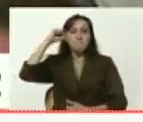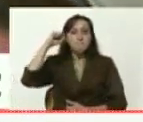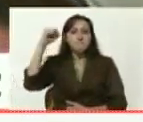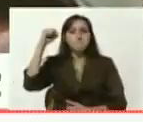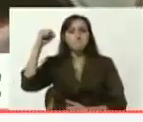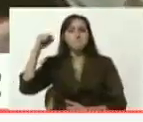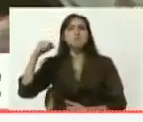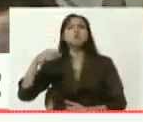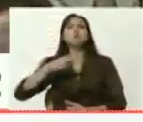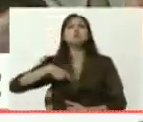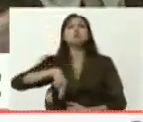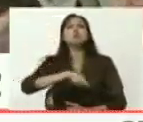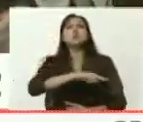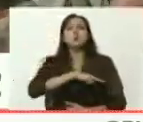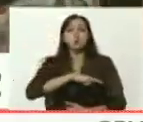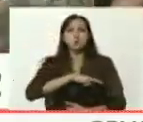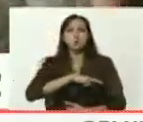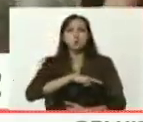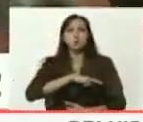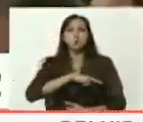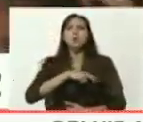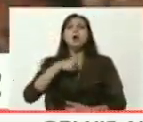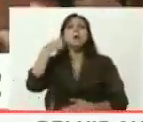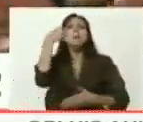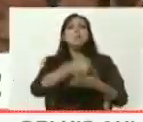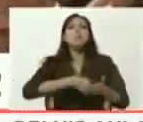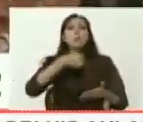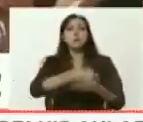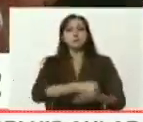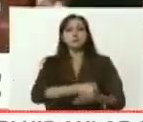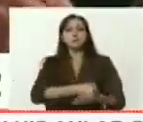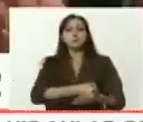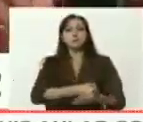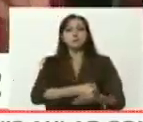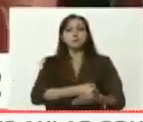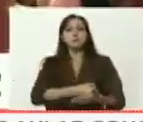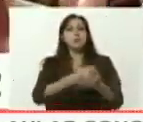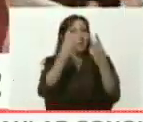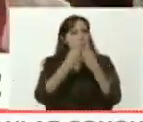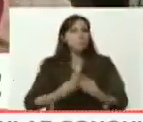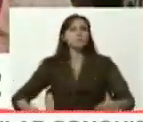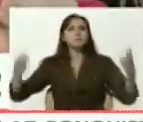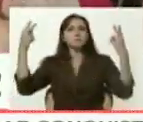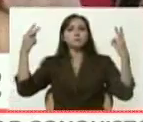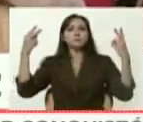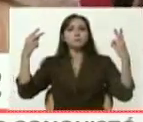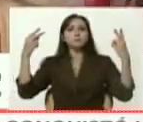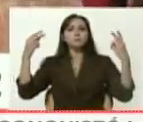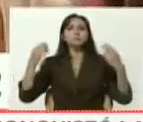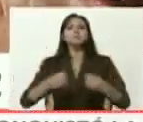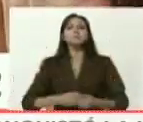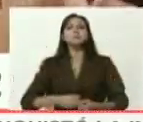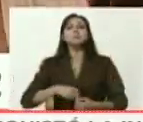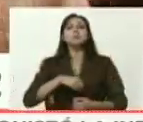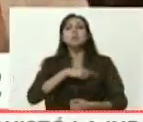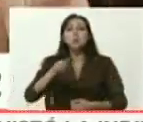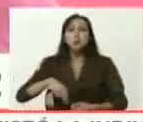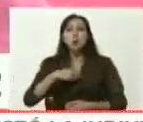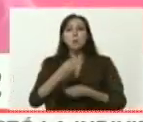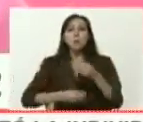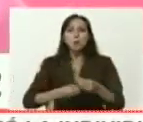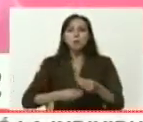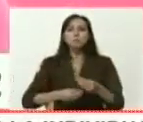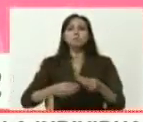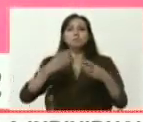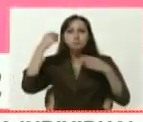acaso no podemos decir que estamos venciendo, que hemos vencido, que hemos reivindicado los sueños de nuestros